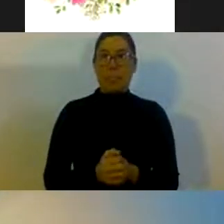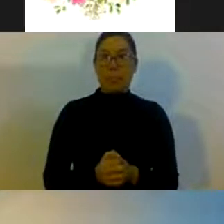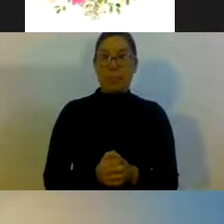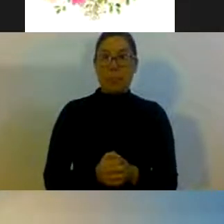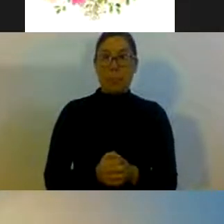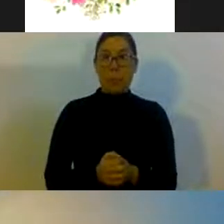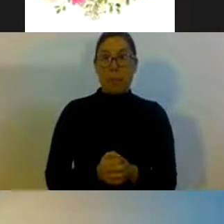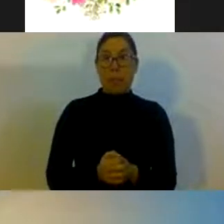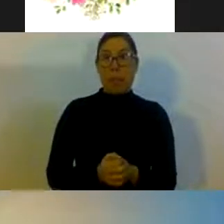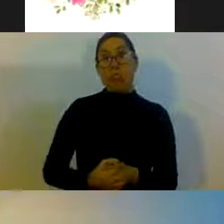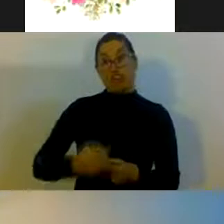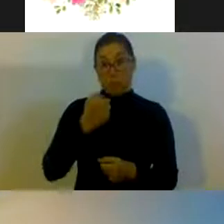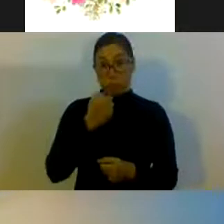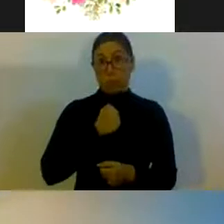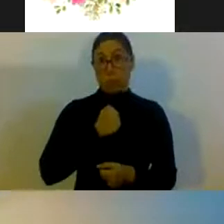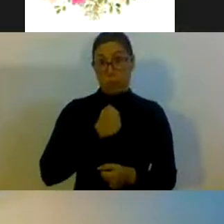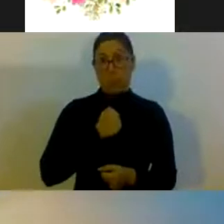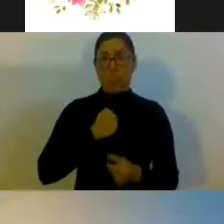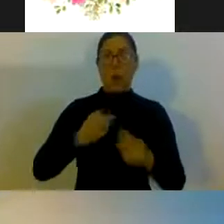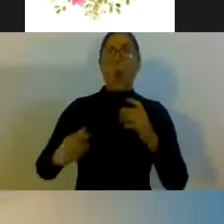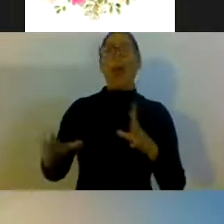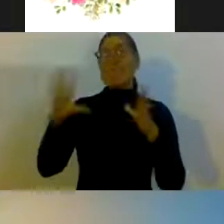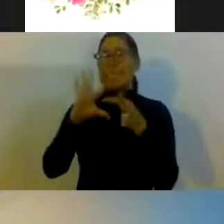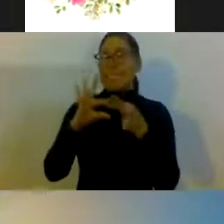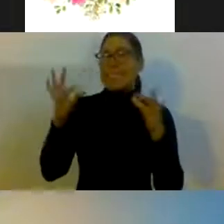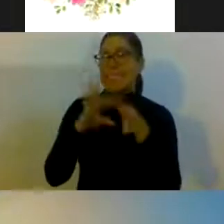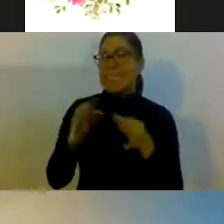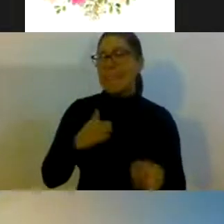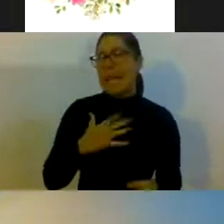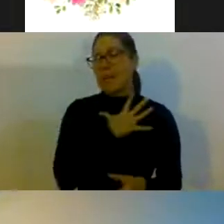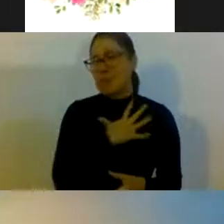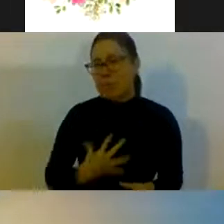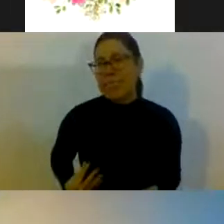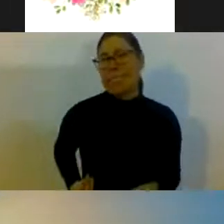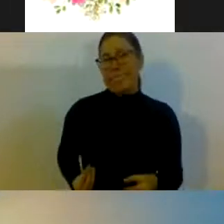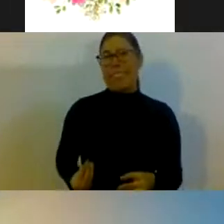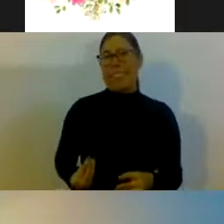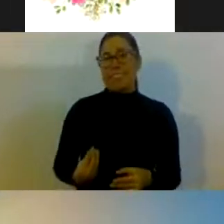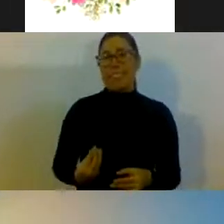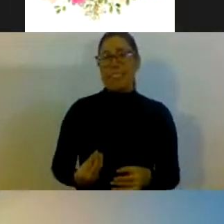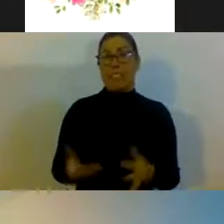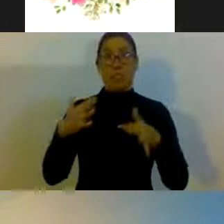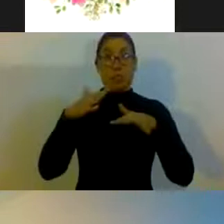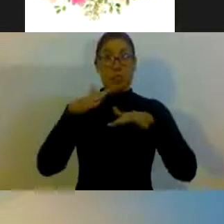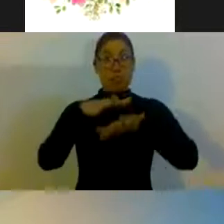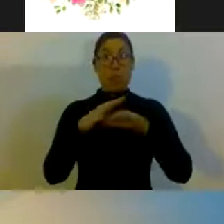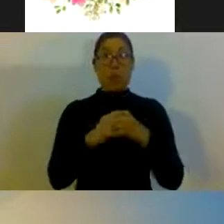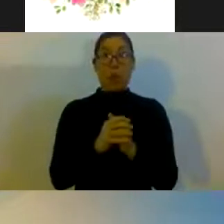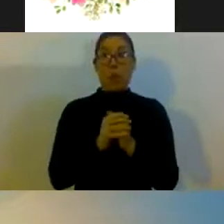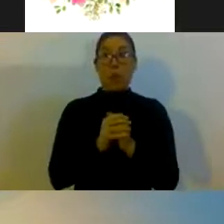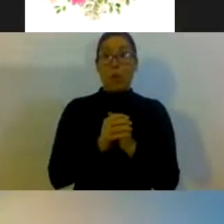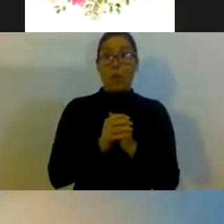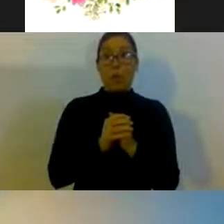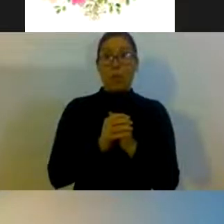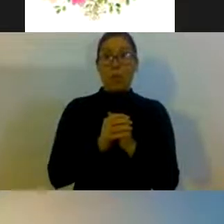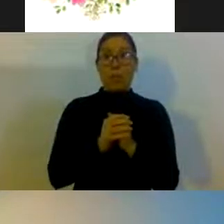diría o le explicaría sobre las partes de su cuerpo. ¿Recuerdan un pedacito en el texto donde Estela dice que le